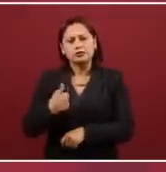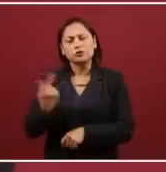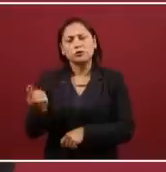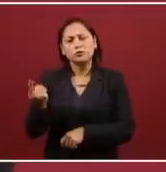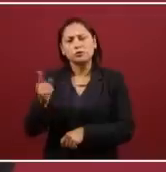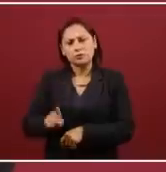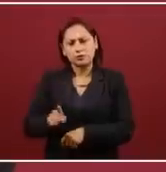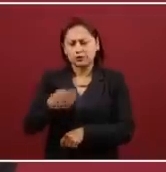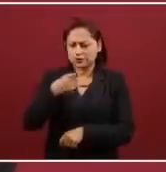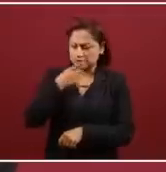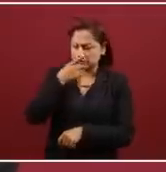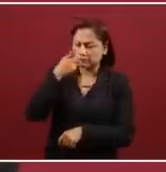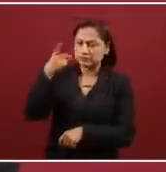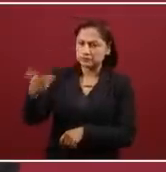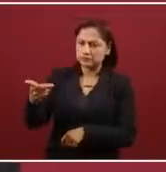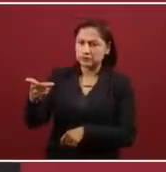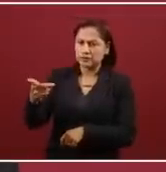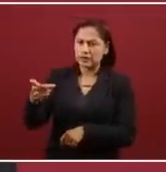tiempo,